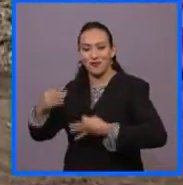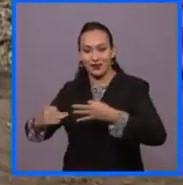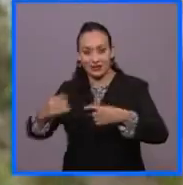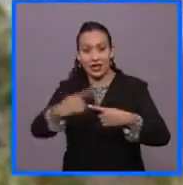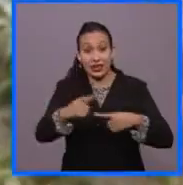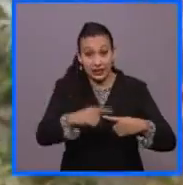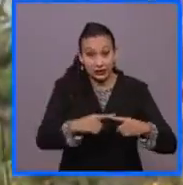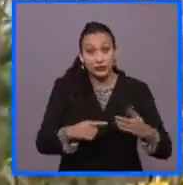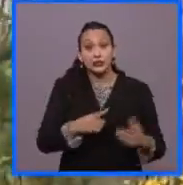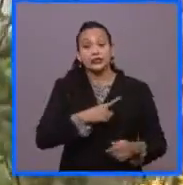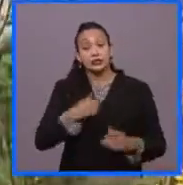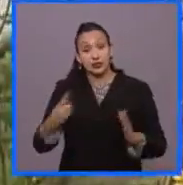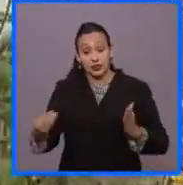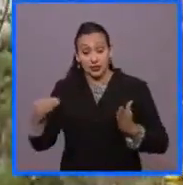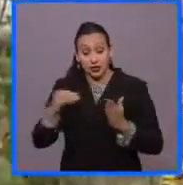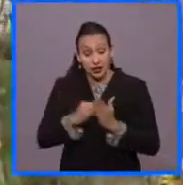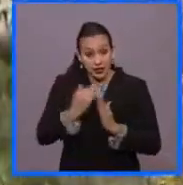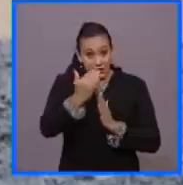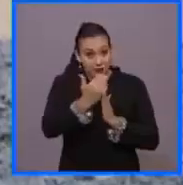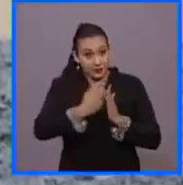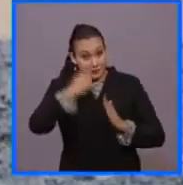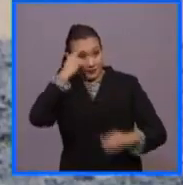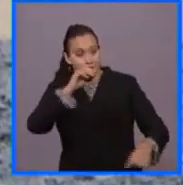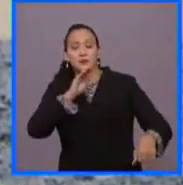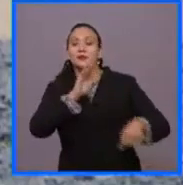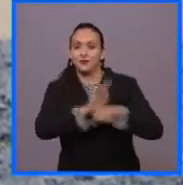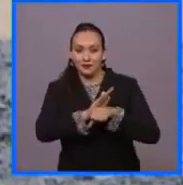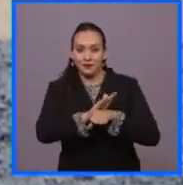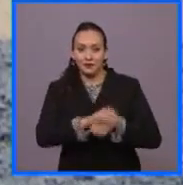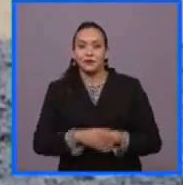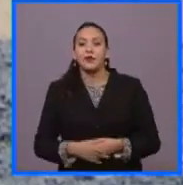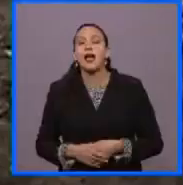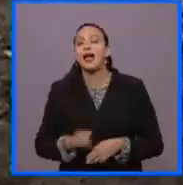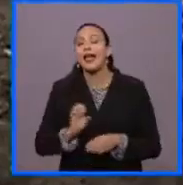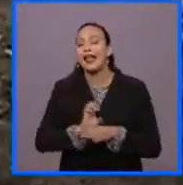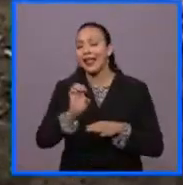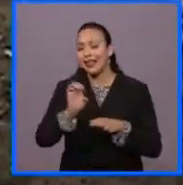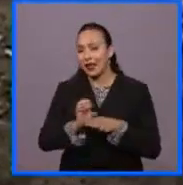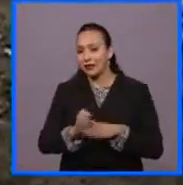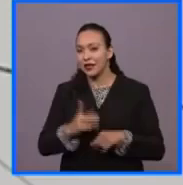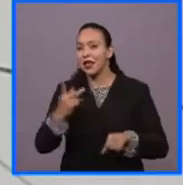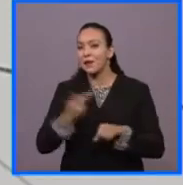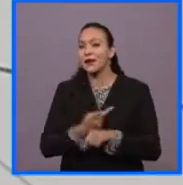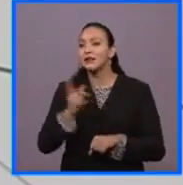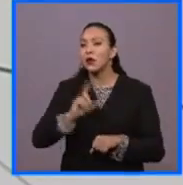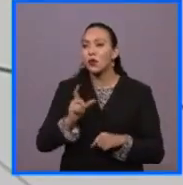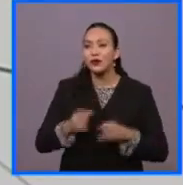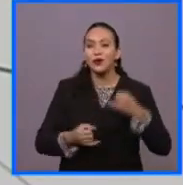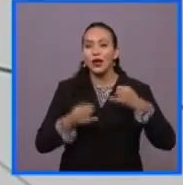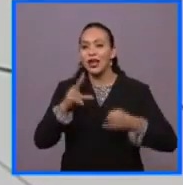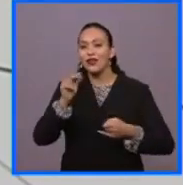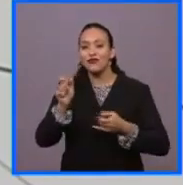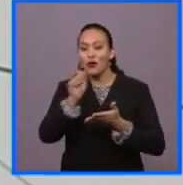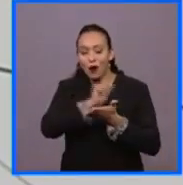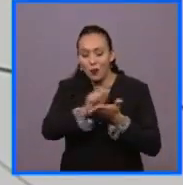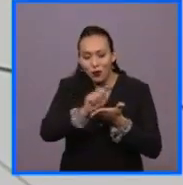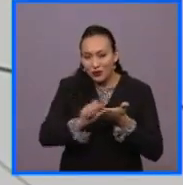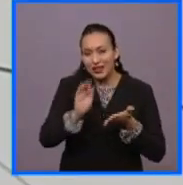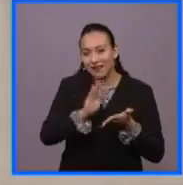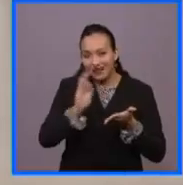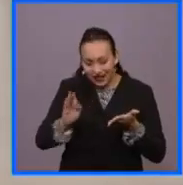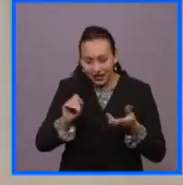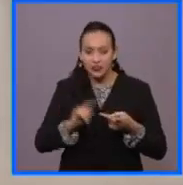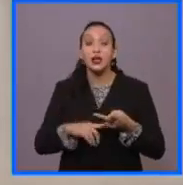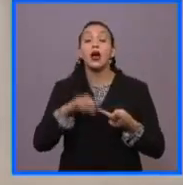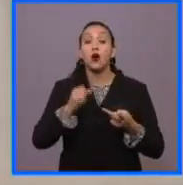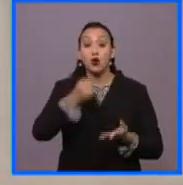jurisdiccionales deben establecer medidas especiales, por lo que ante la ausencia de una anotación o el sello que permita